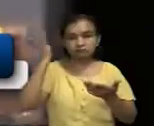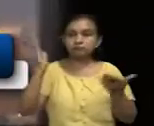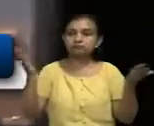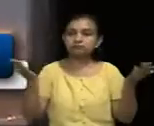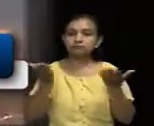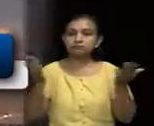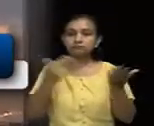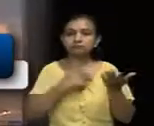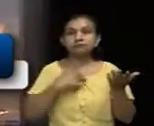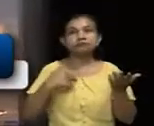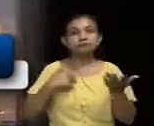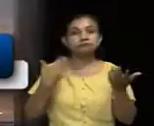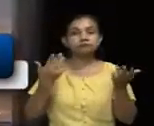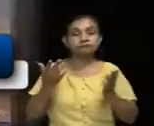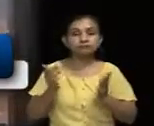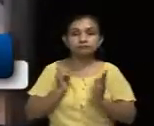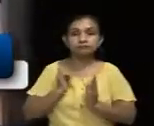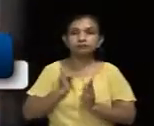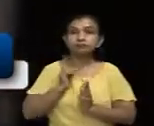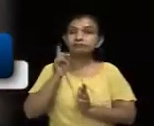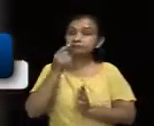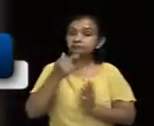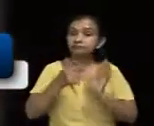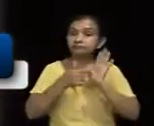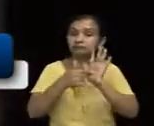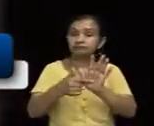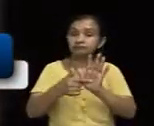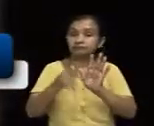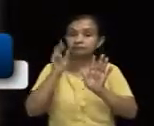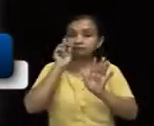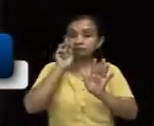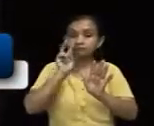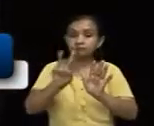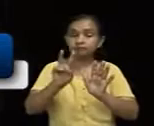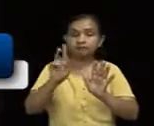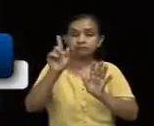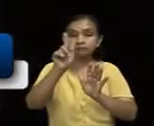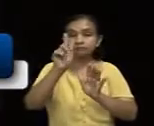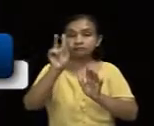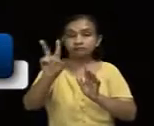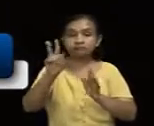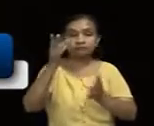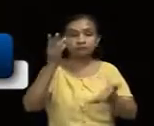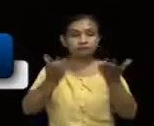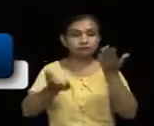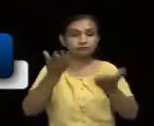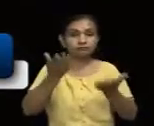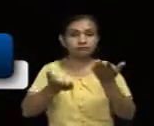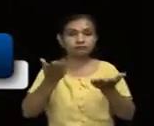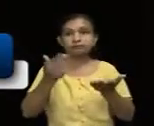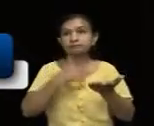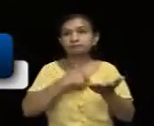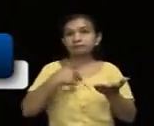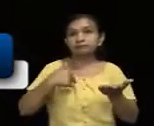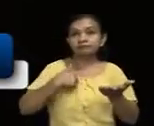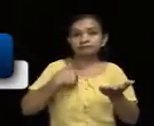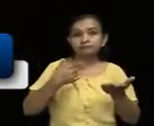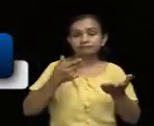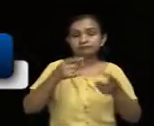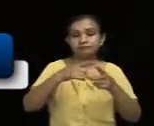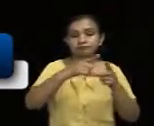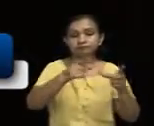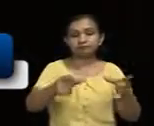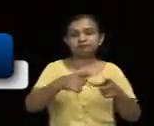de lo que estamos viviendo. Por ejemplo, ahí, ahorita que estábamos viendo los recursos en pantalla, doctor, aparecía un montón de